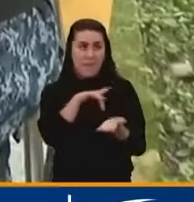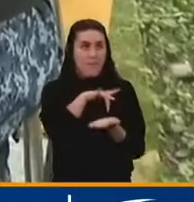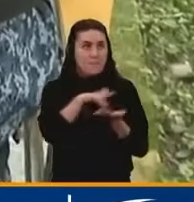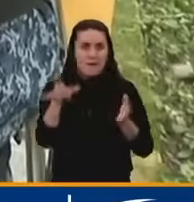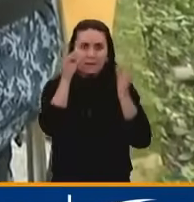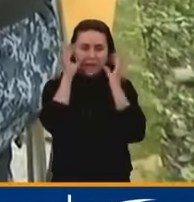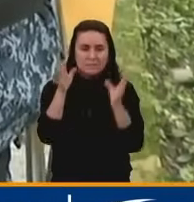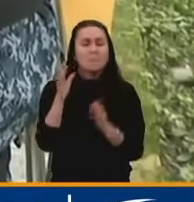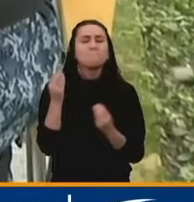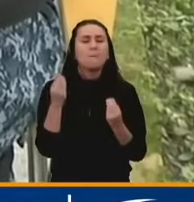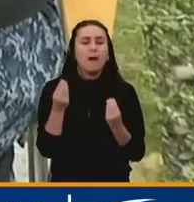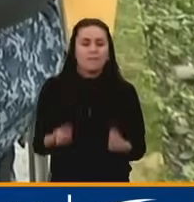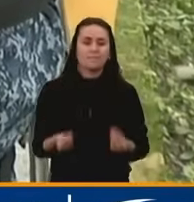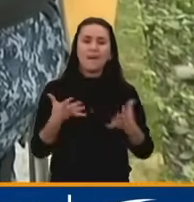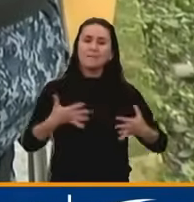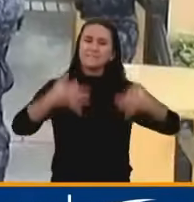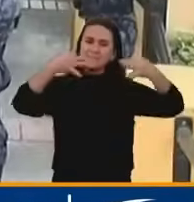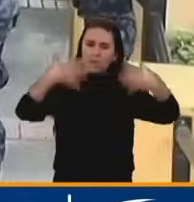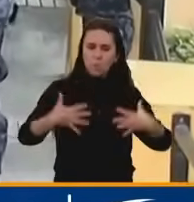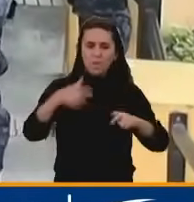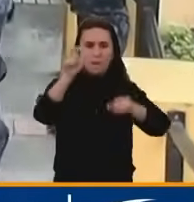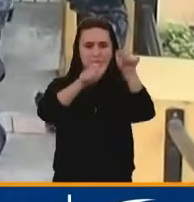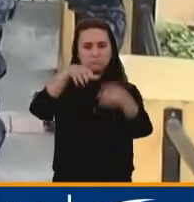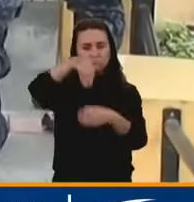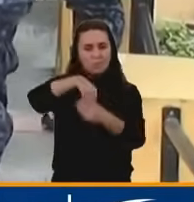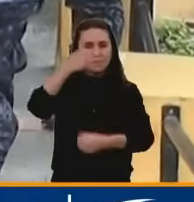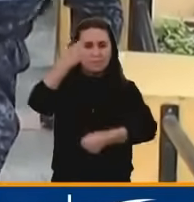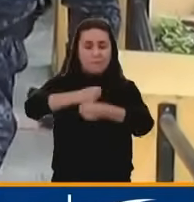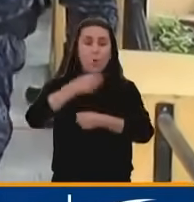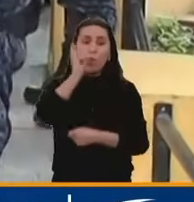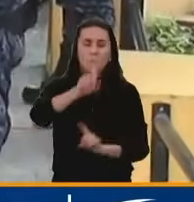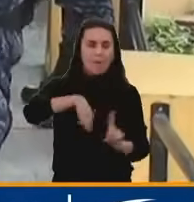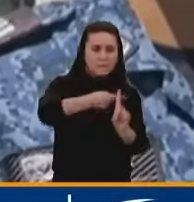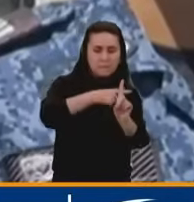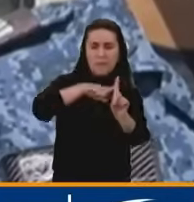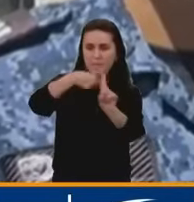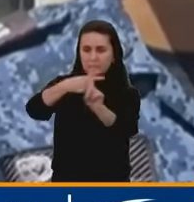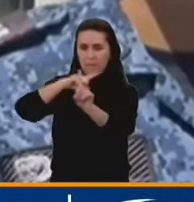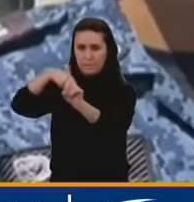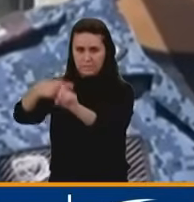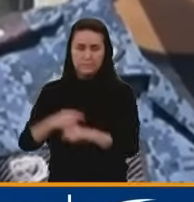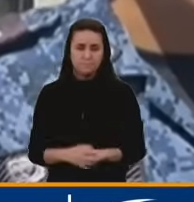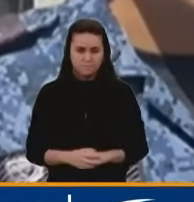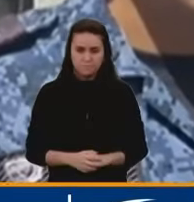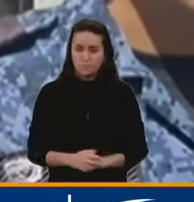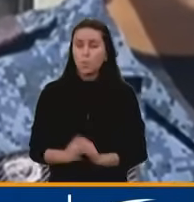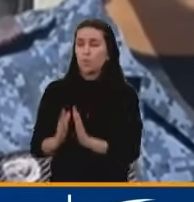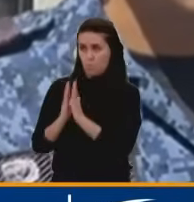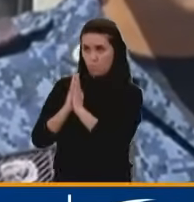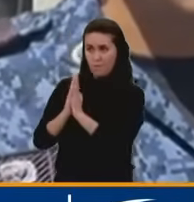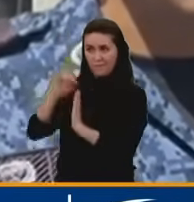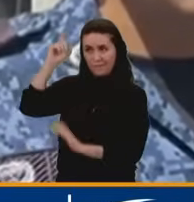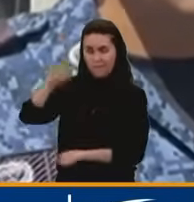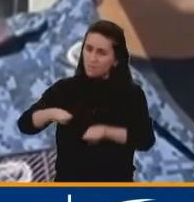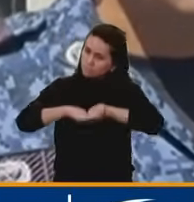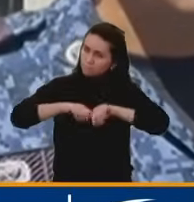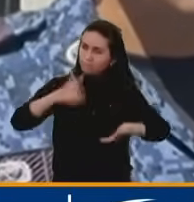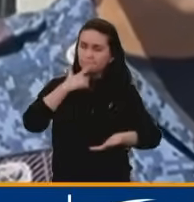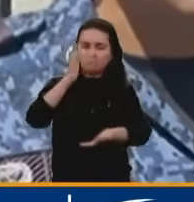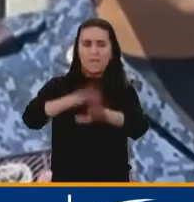garantizar la seguridad de los guardianes del impec ante amenazas que declare a la mayor brevedad la emergencia